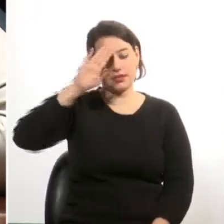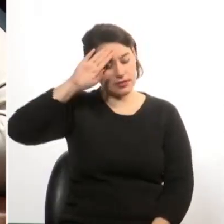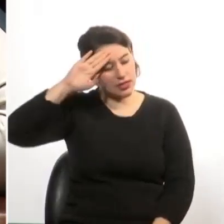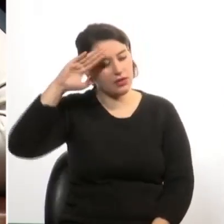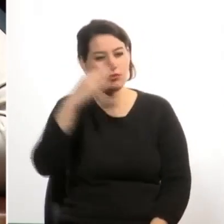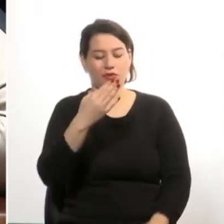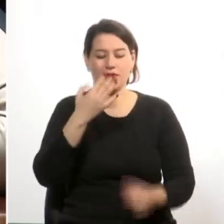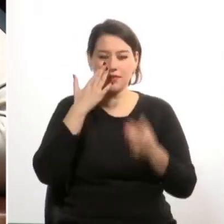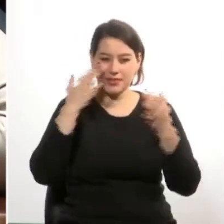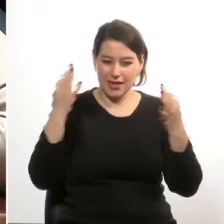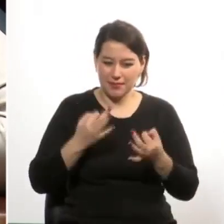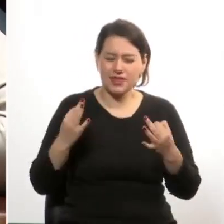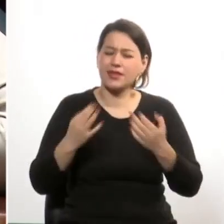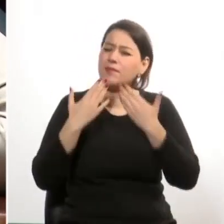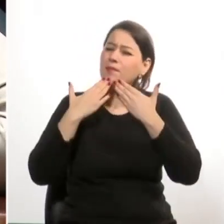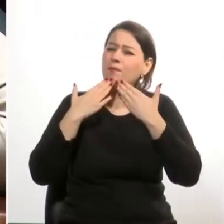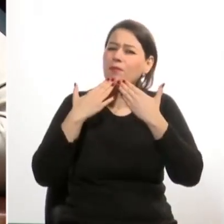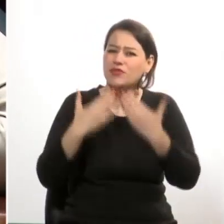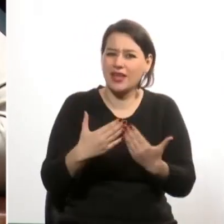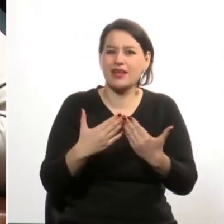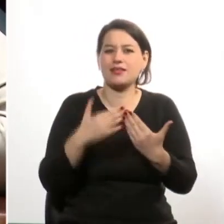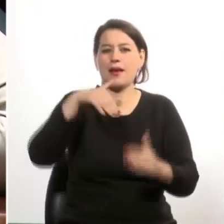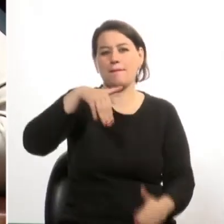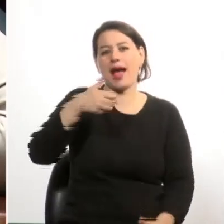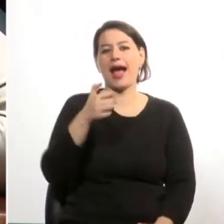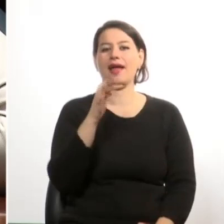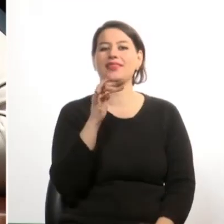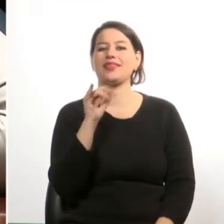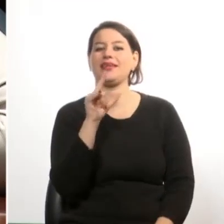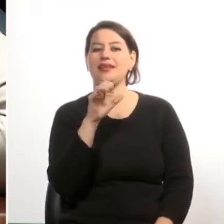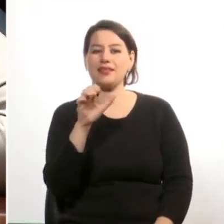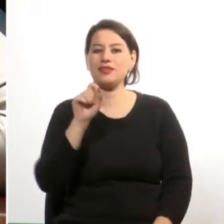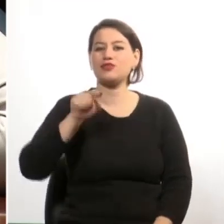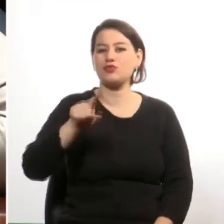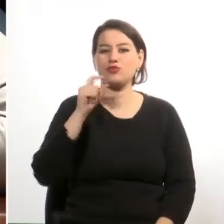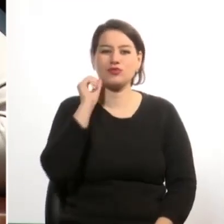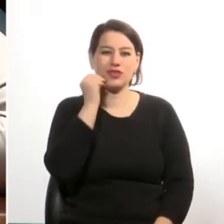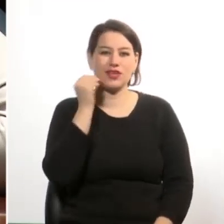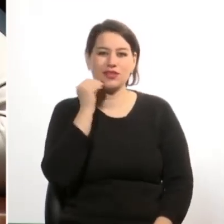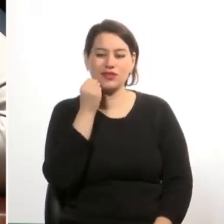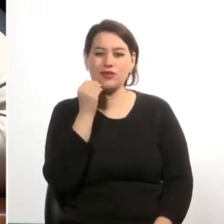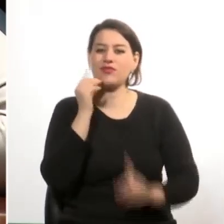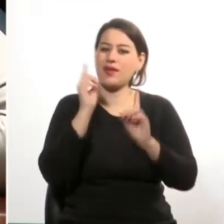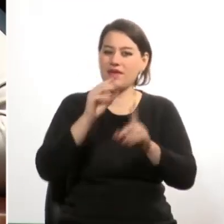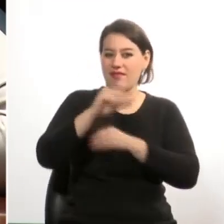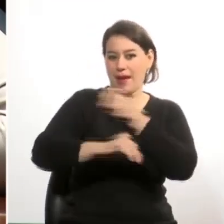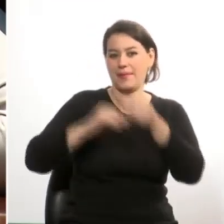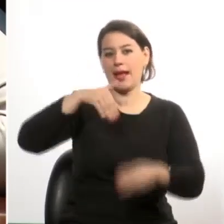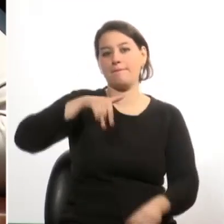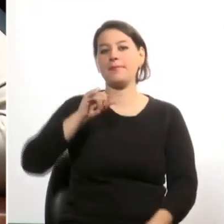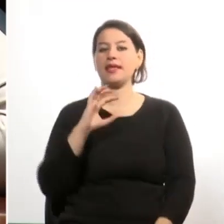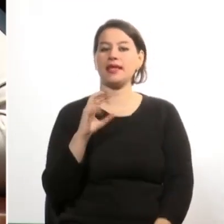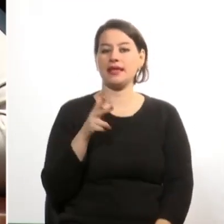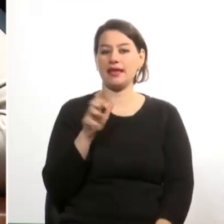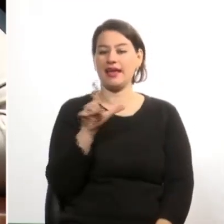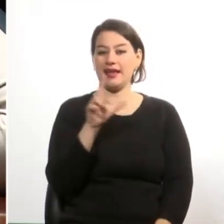muy especialmente y agradezco a Matilde, a sus nietos, a la familia Michelini, y